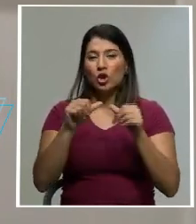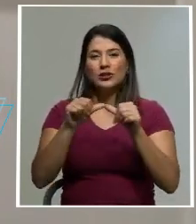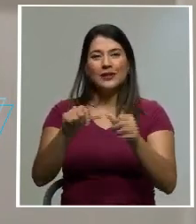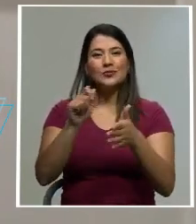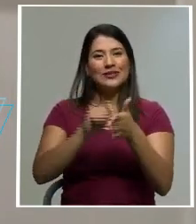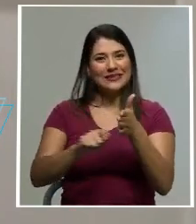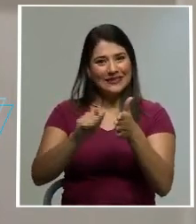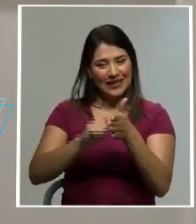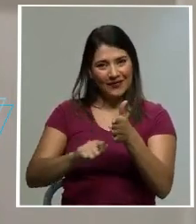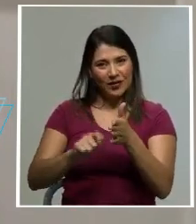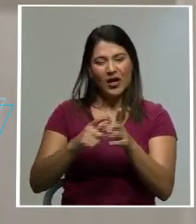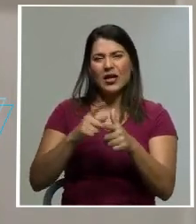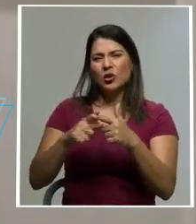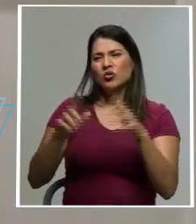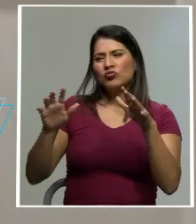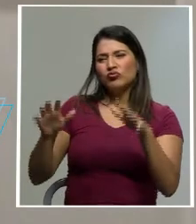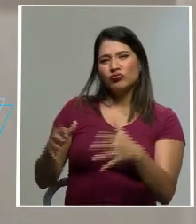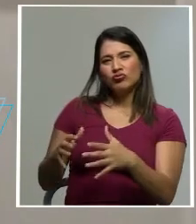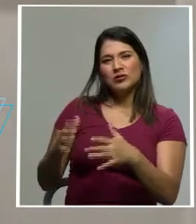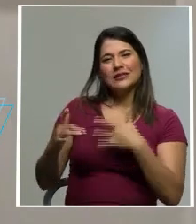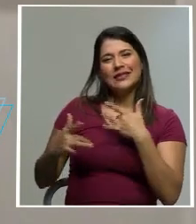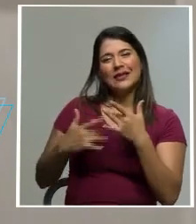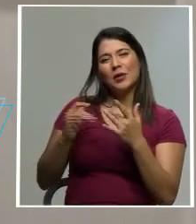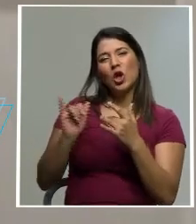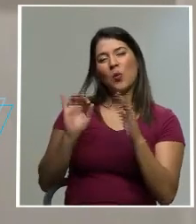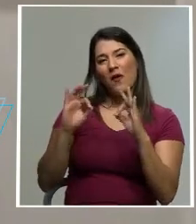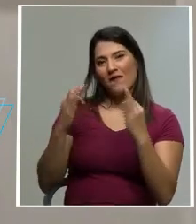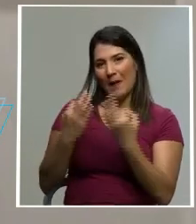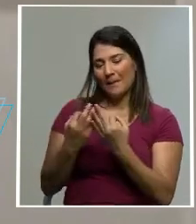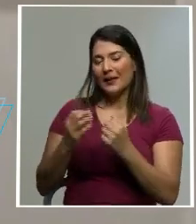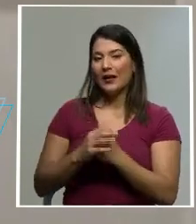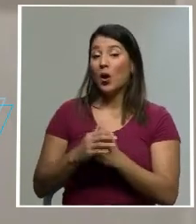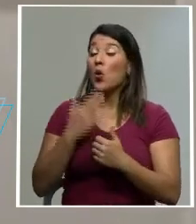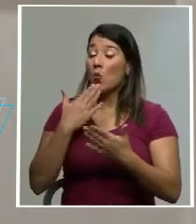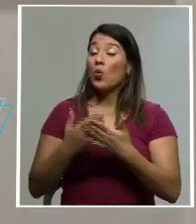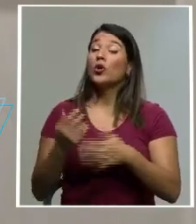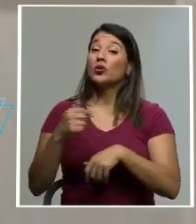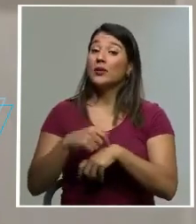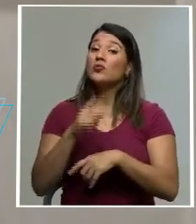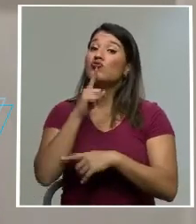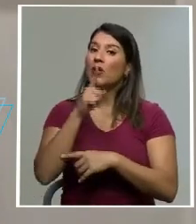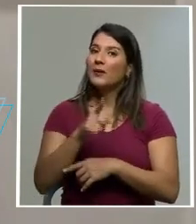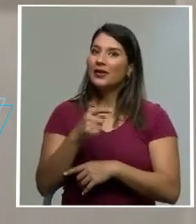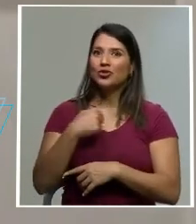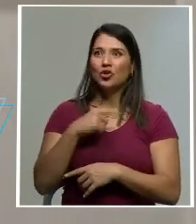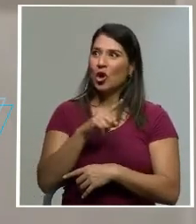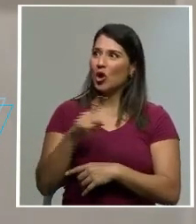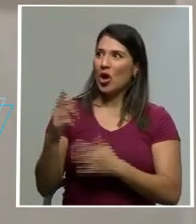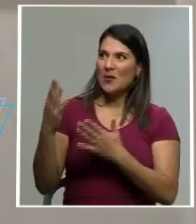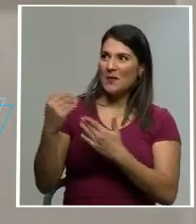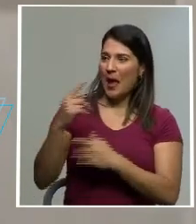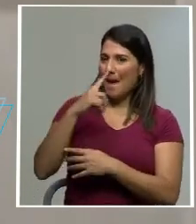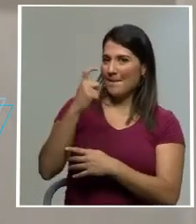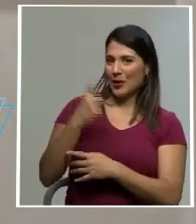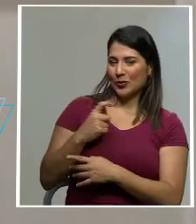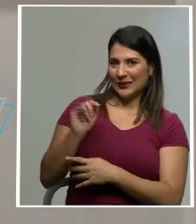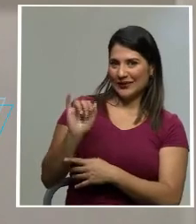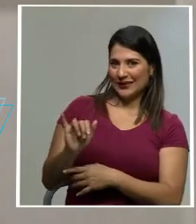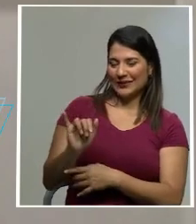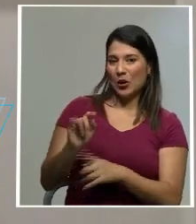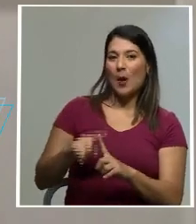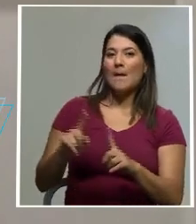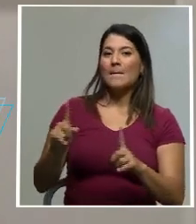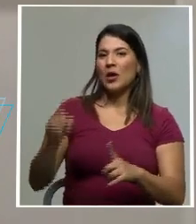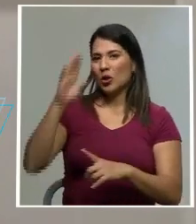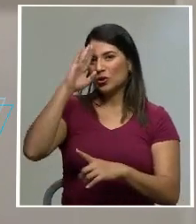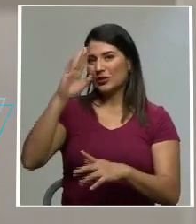une una familiaridad bastante grande. Fueron muy buenos tiempos, la verdad que no me esperaba esa pregunta, pero le